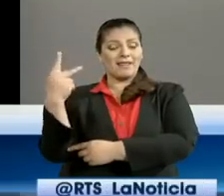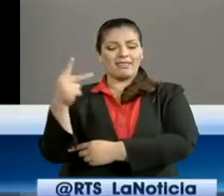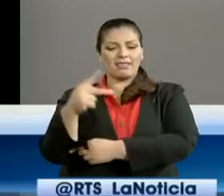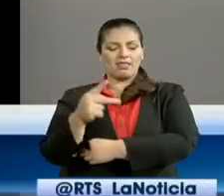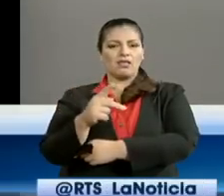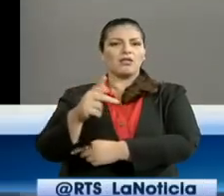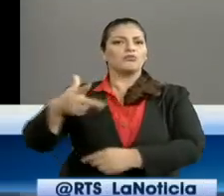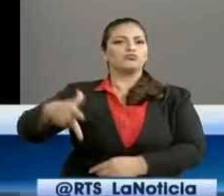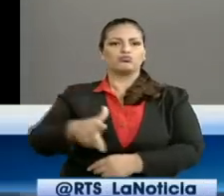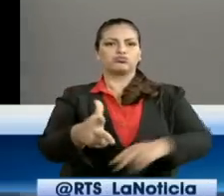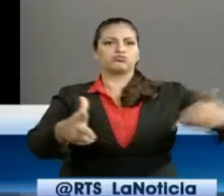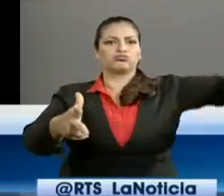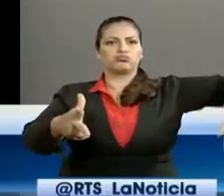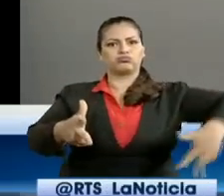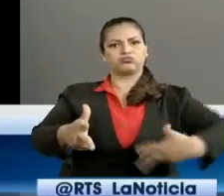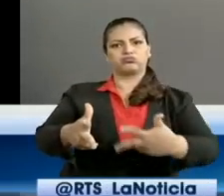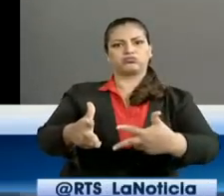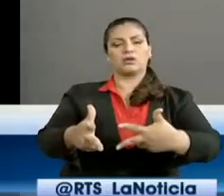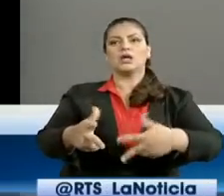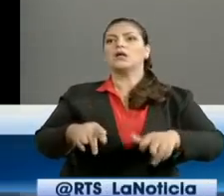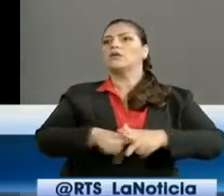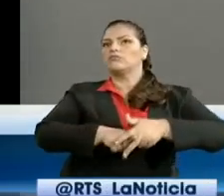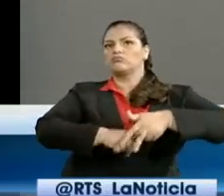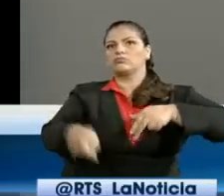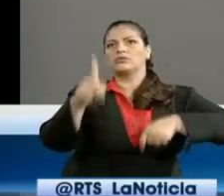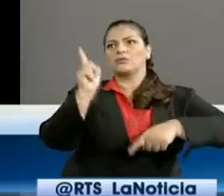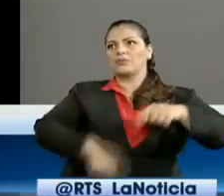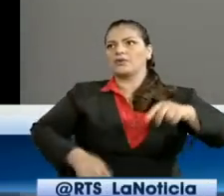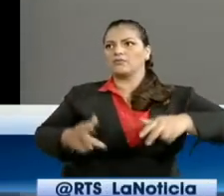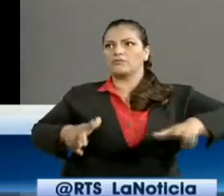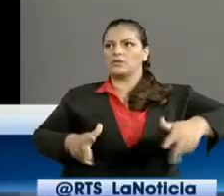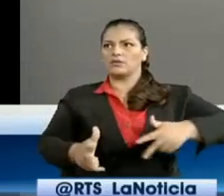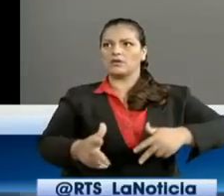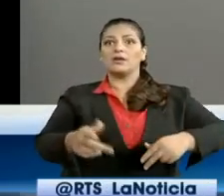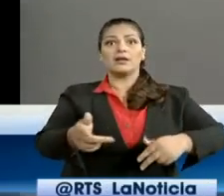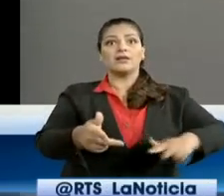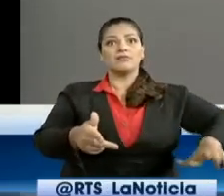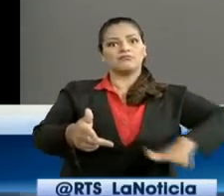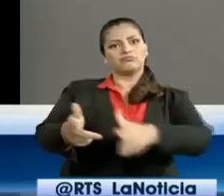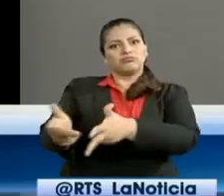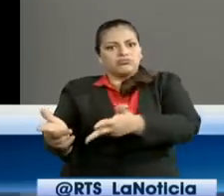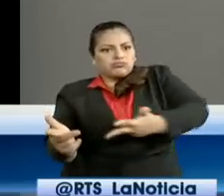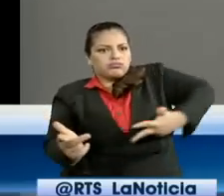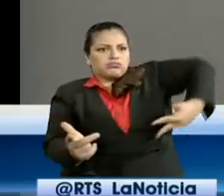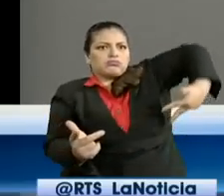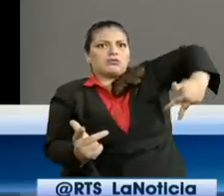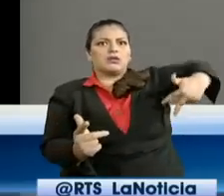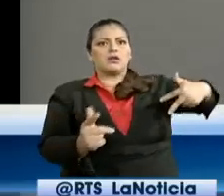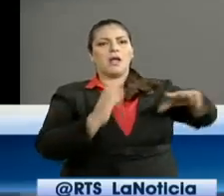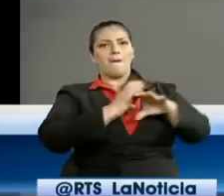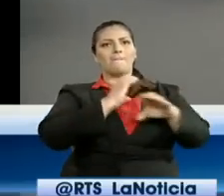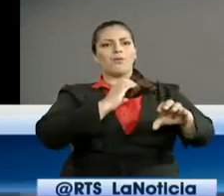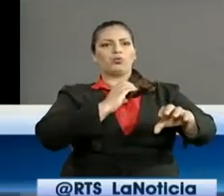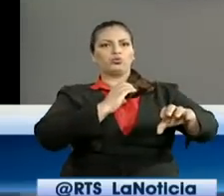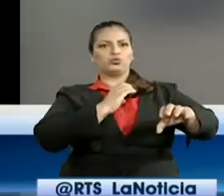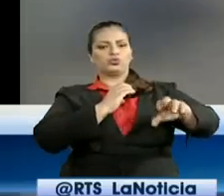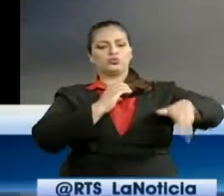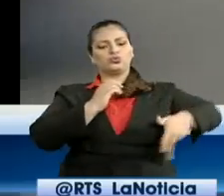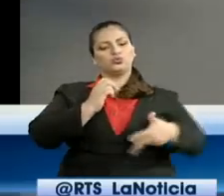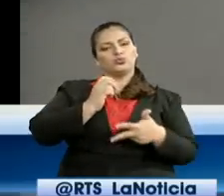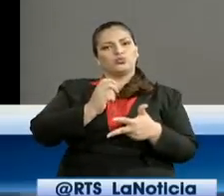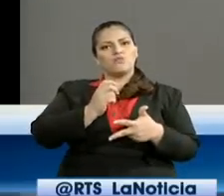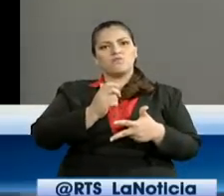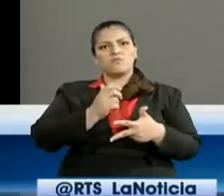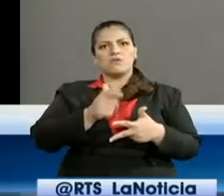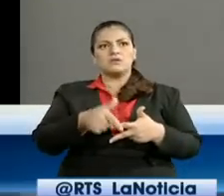cruza para que no continúe su carrera cobarde de querer. Mira, y sígueme, y sigue, sigue, y ahí se le cruza el bus. Por eso que no